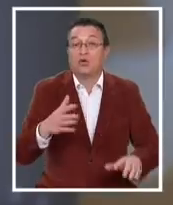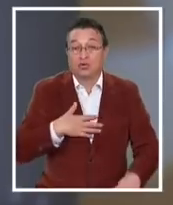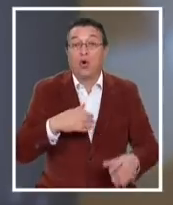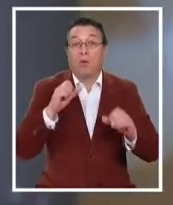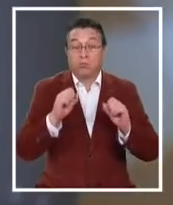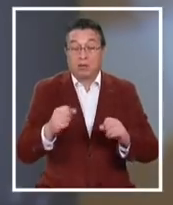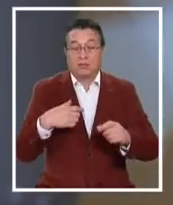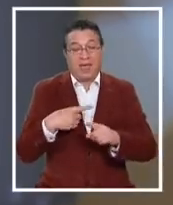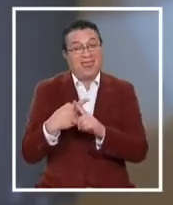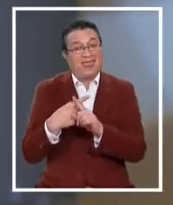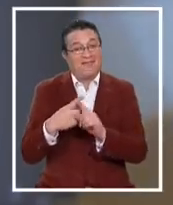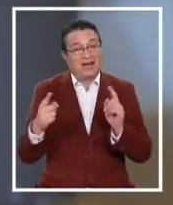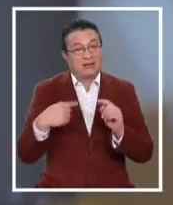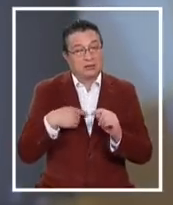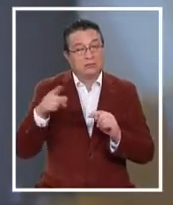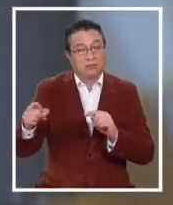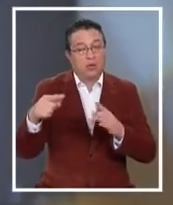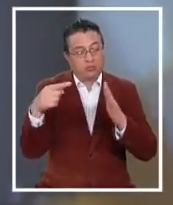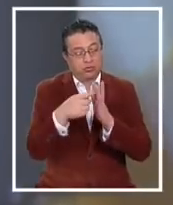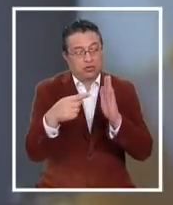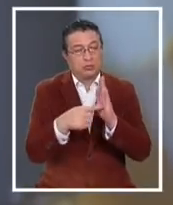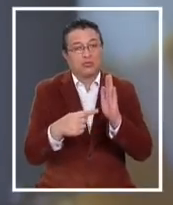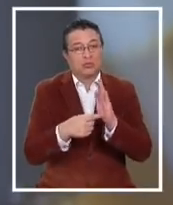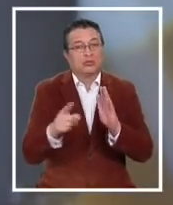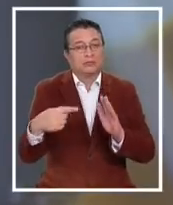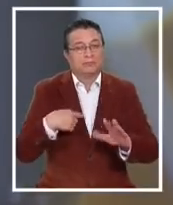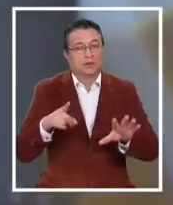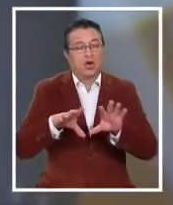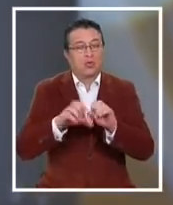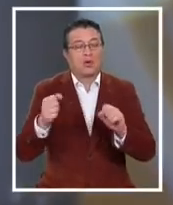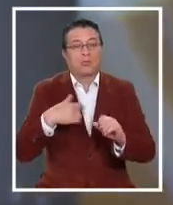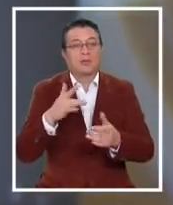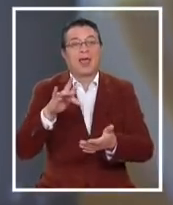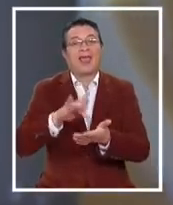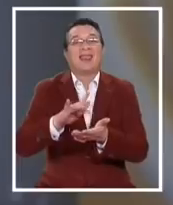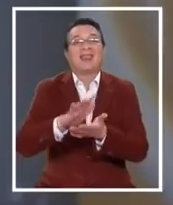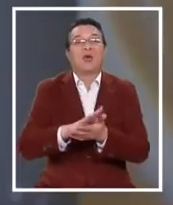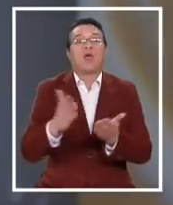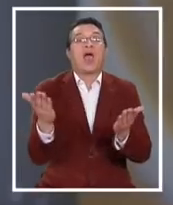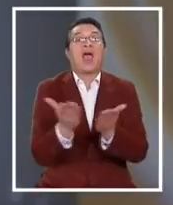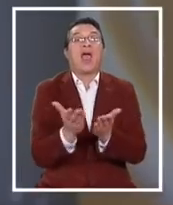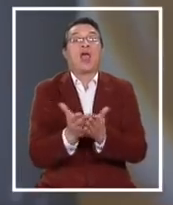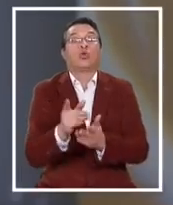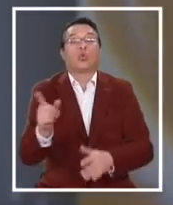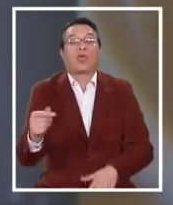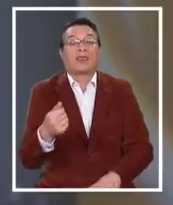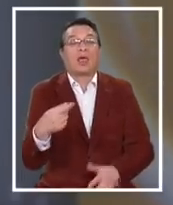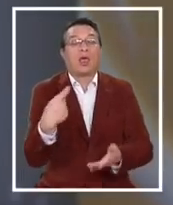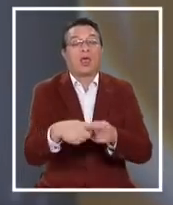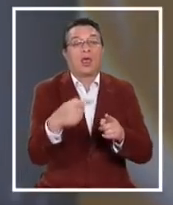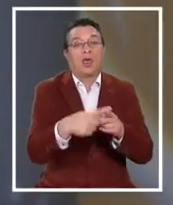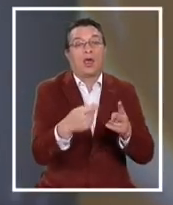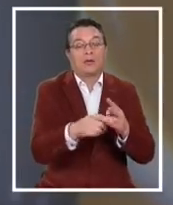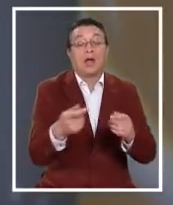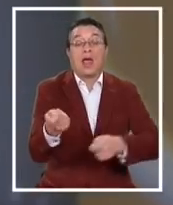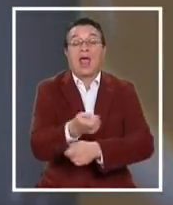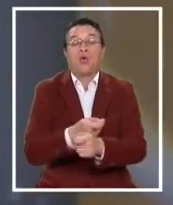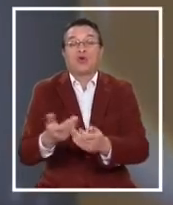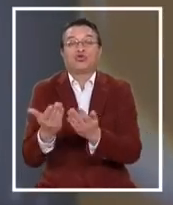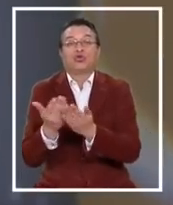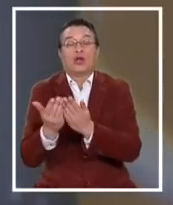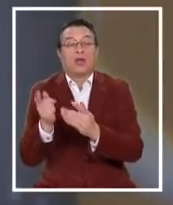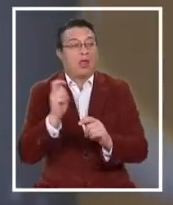tener una diferencia en un montón de puntos respecto a la transición, por ejemplo, el endeudamiento de los estudiantes o el concebir a la educación y la salud como un negocio para